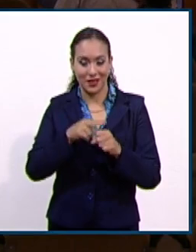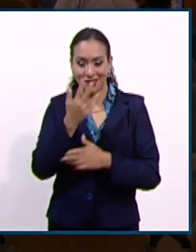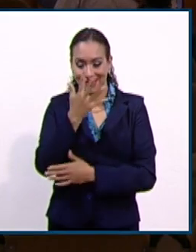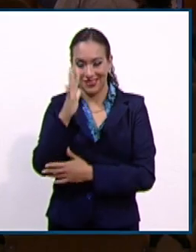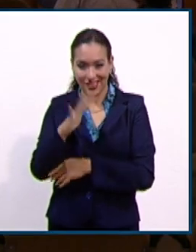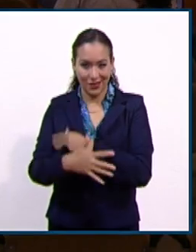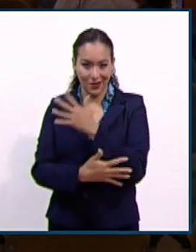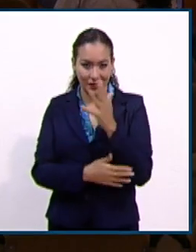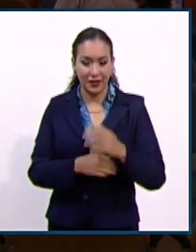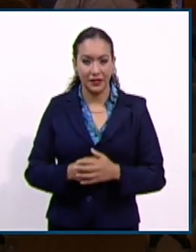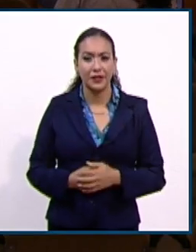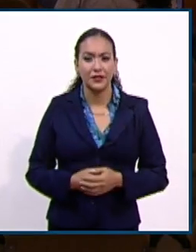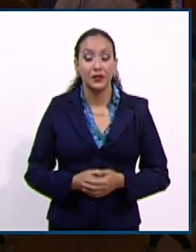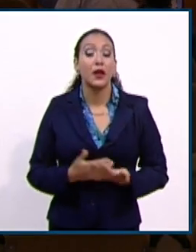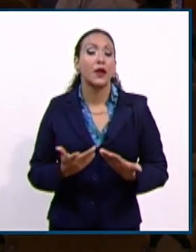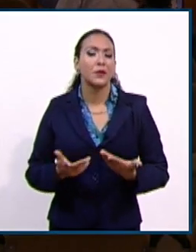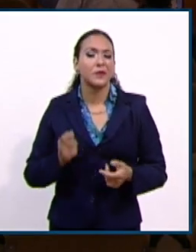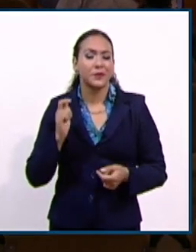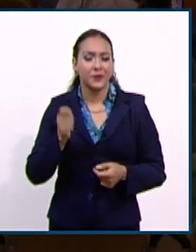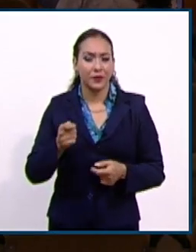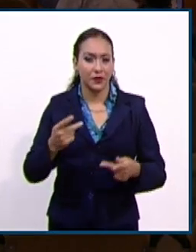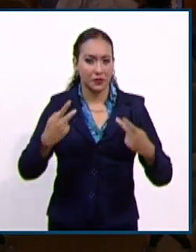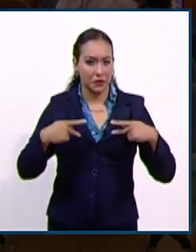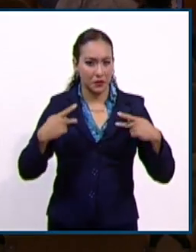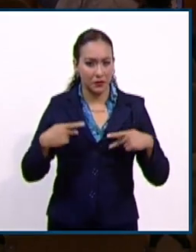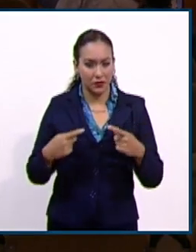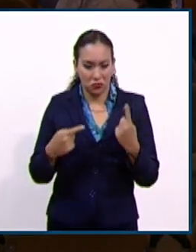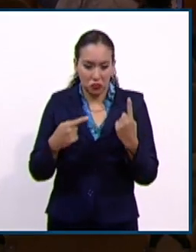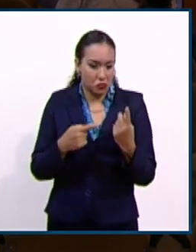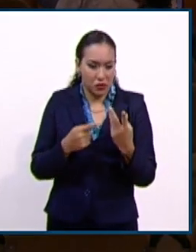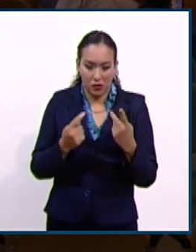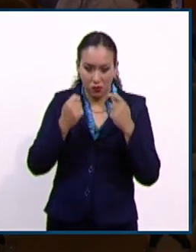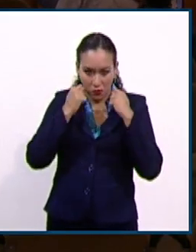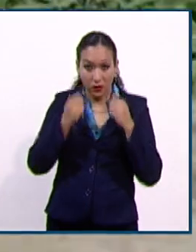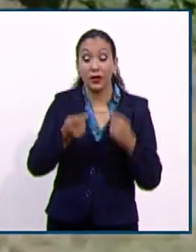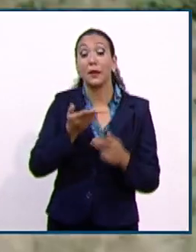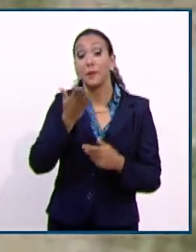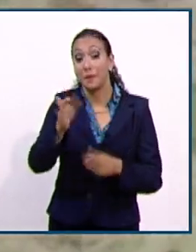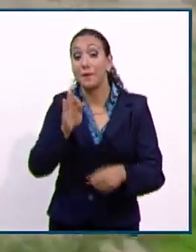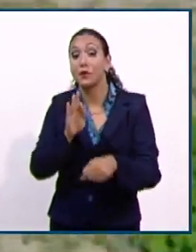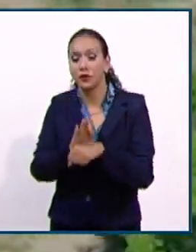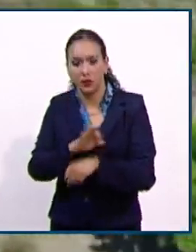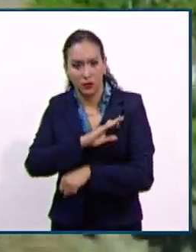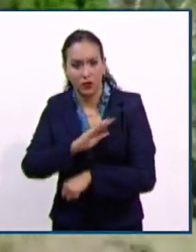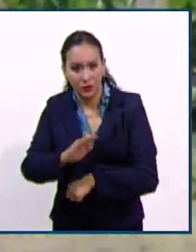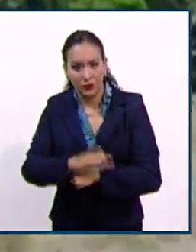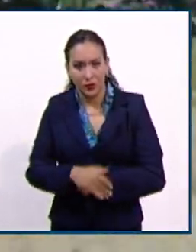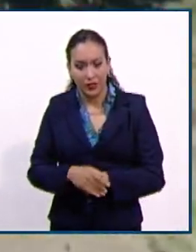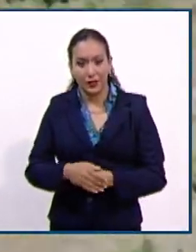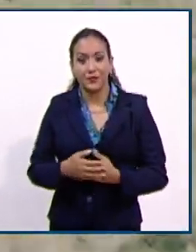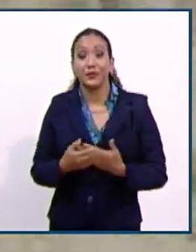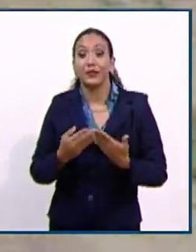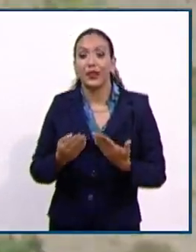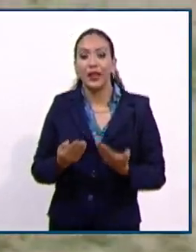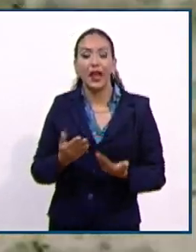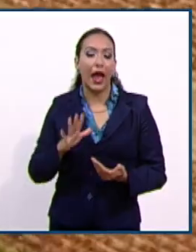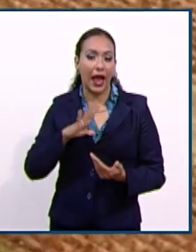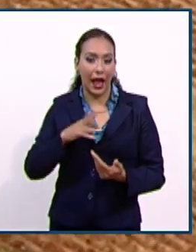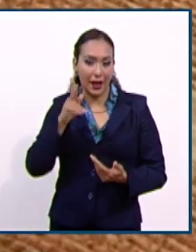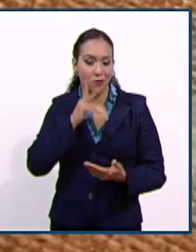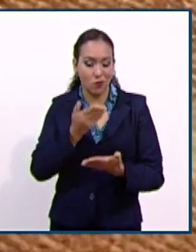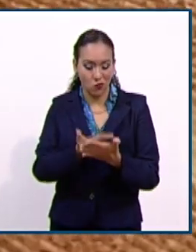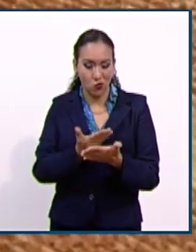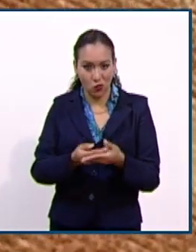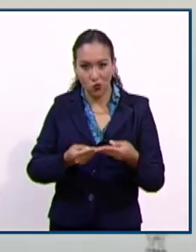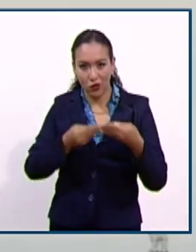lo que ha permitido que cualquier persona pueda solicitar su protección y que se revierta la carga de la prueba a quienes pueden ser los posibles